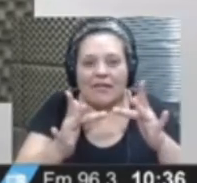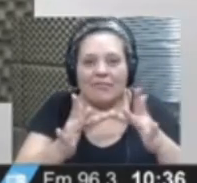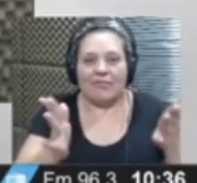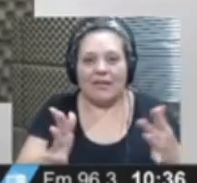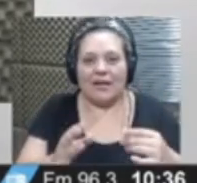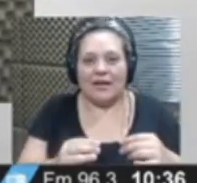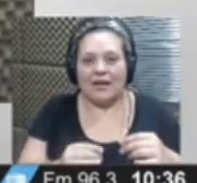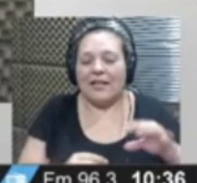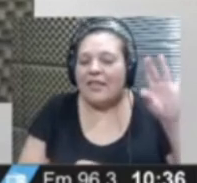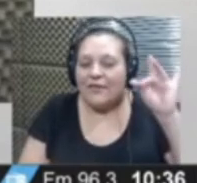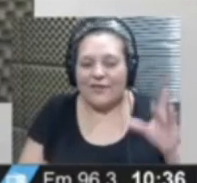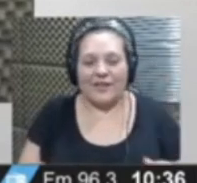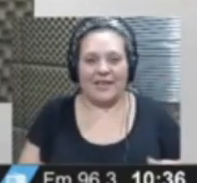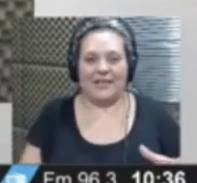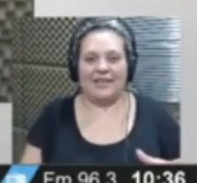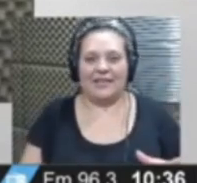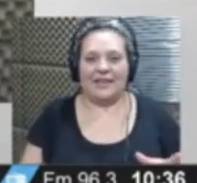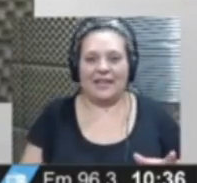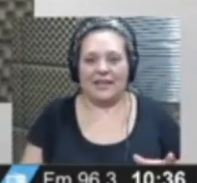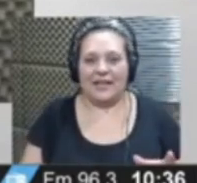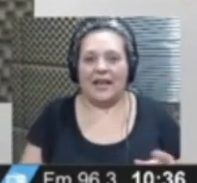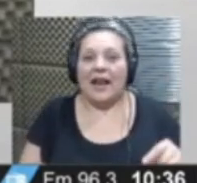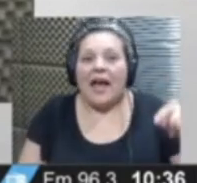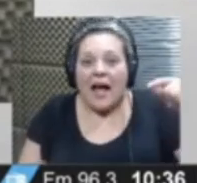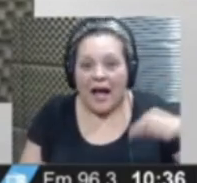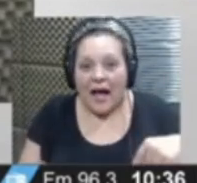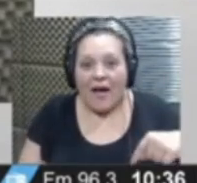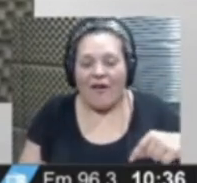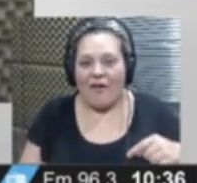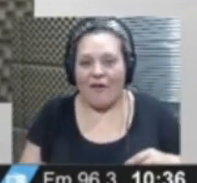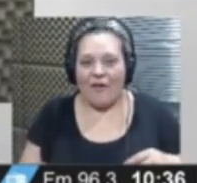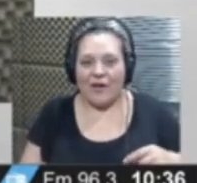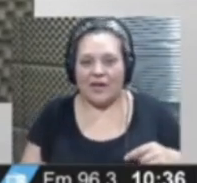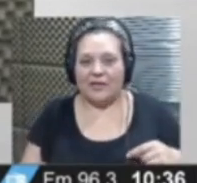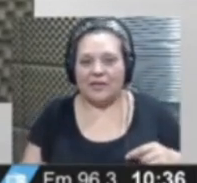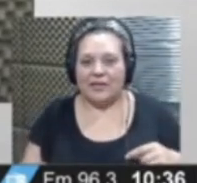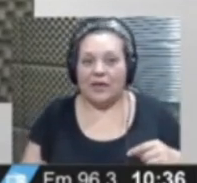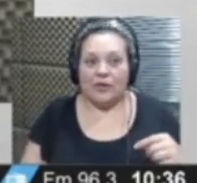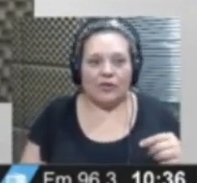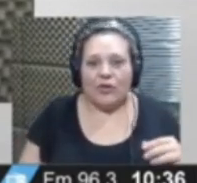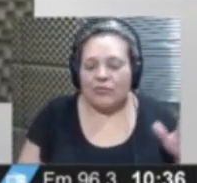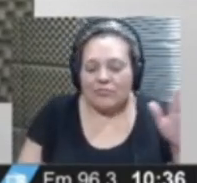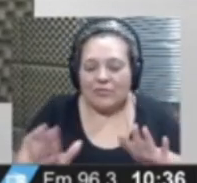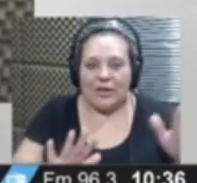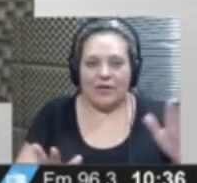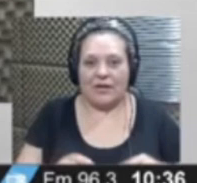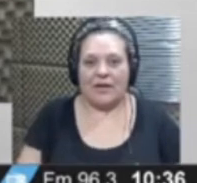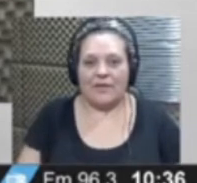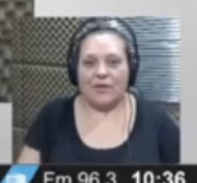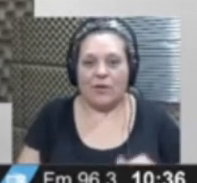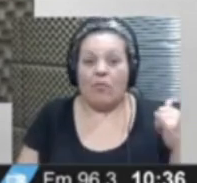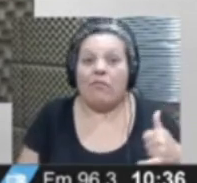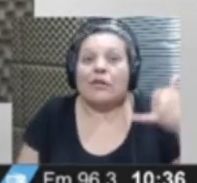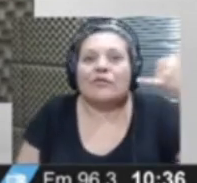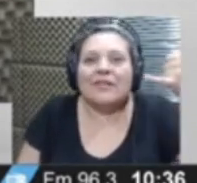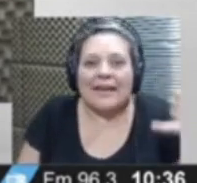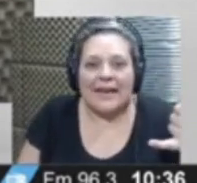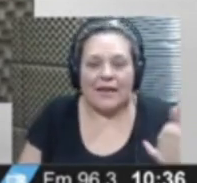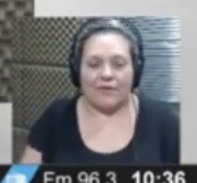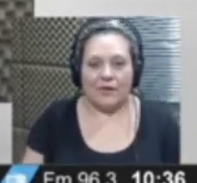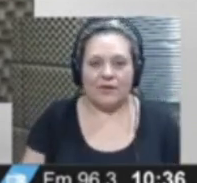pero bueno, hicimos todos los esfuerzos necesarios y ya estamos en contacto con Leticia Rodríguez.